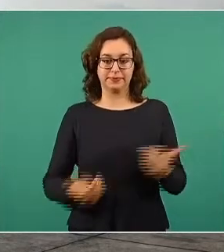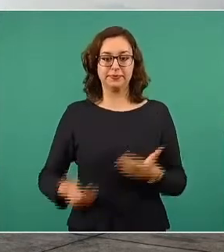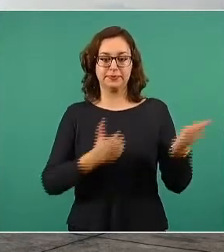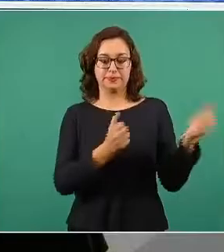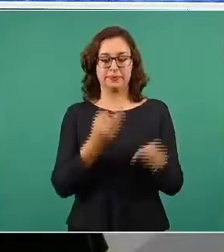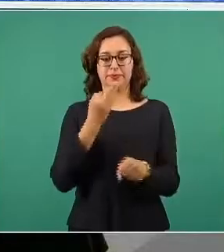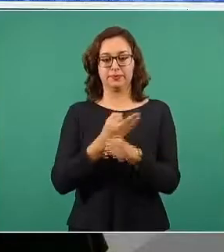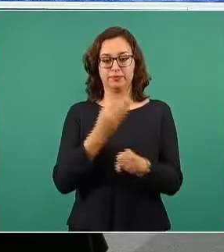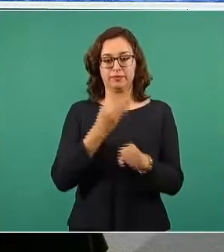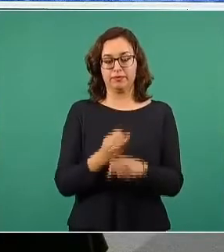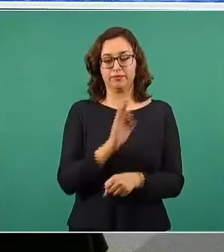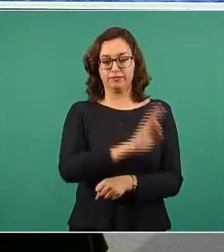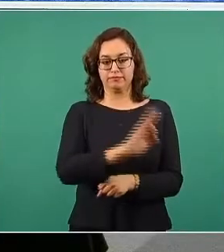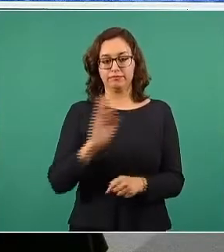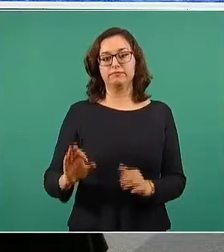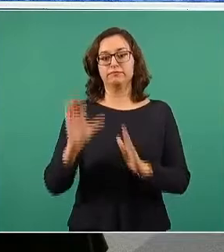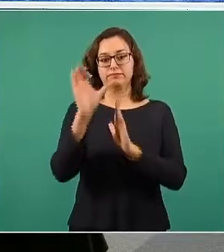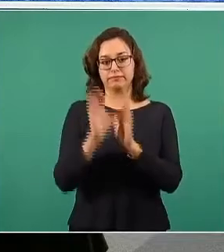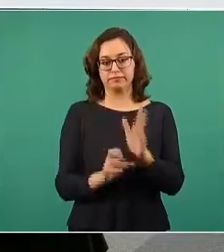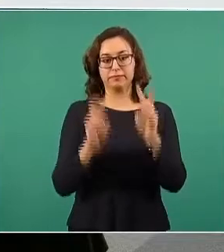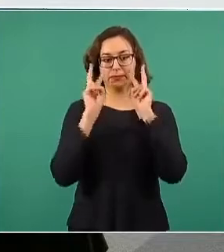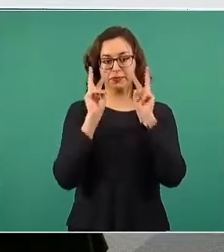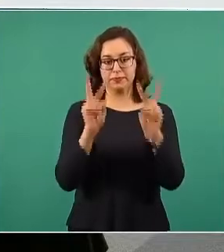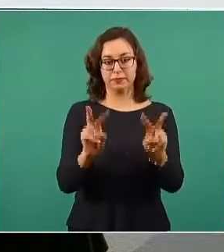calendario. La siguiente, por favor.